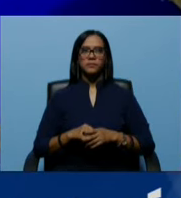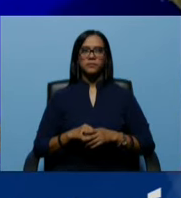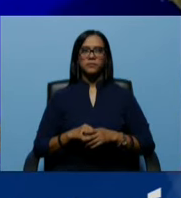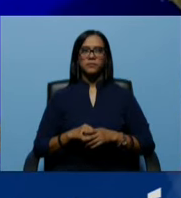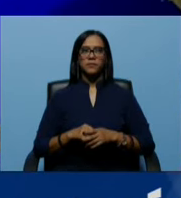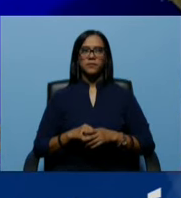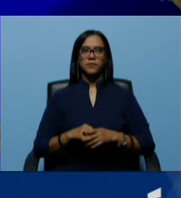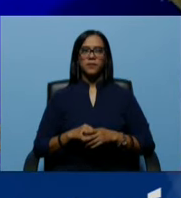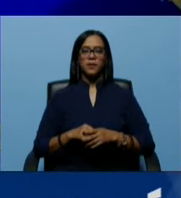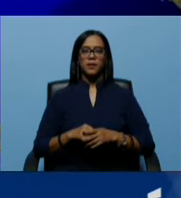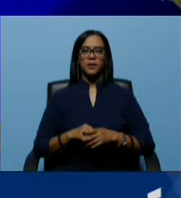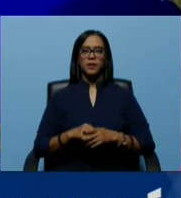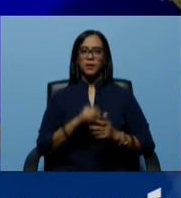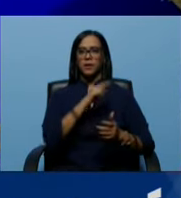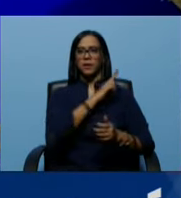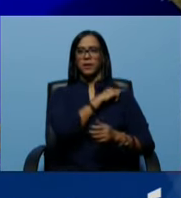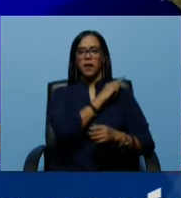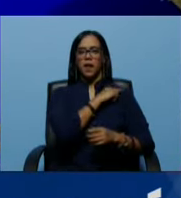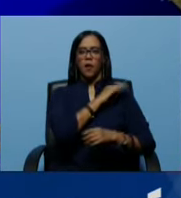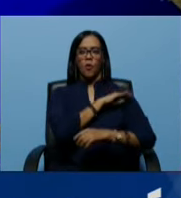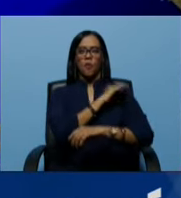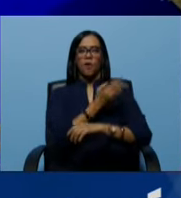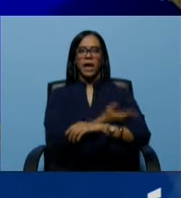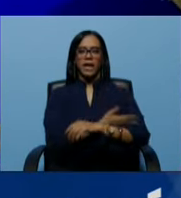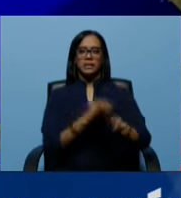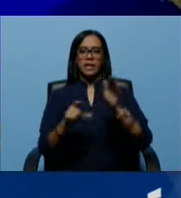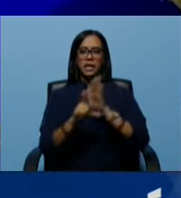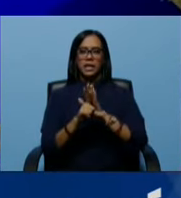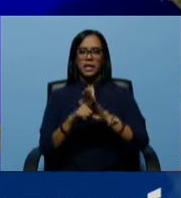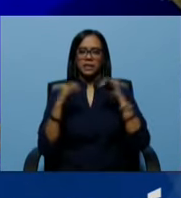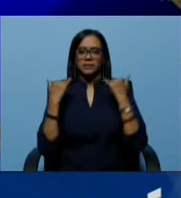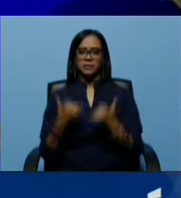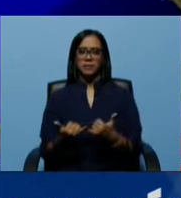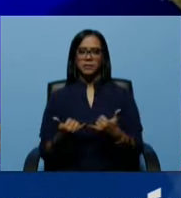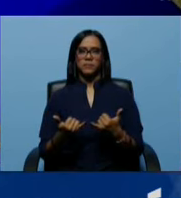rango fuerza de ley inmediata,